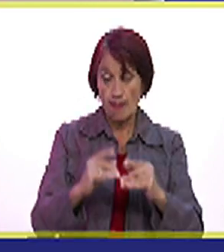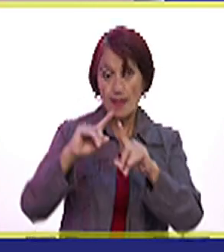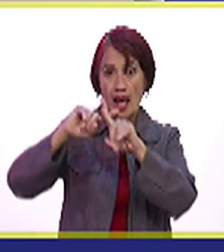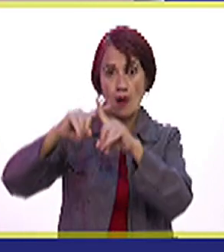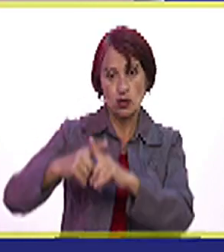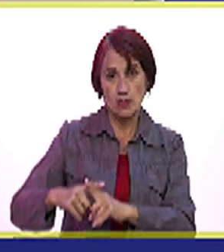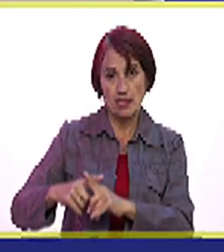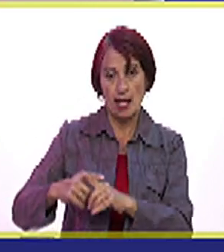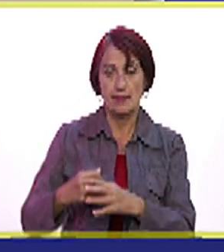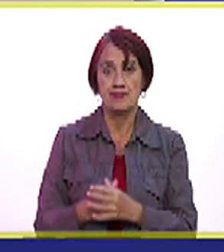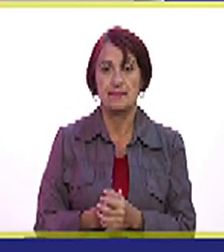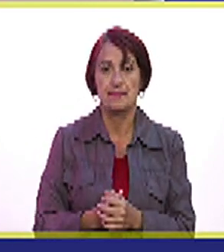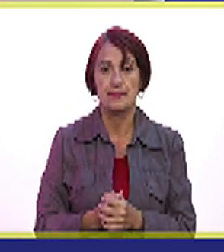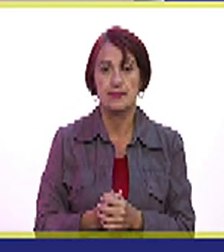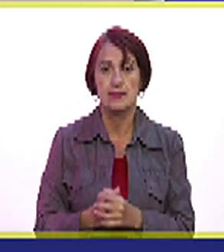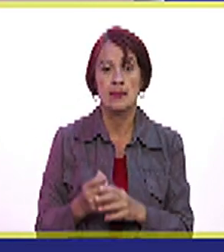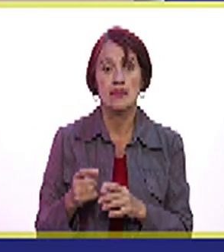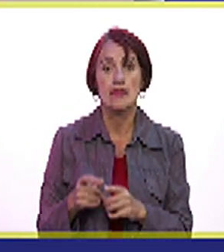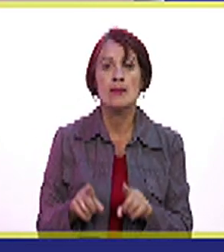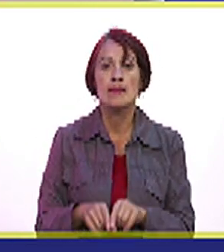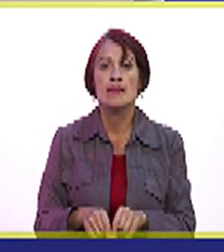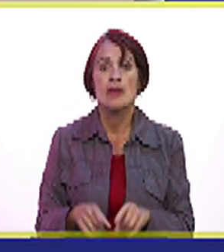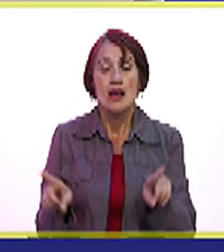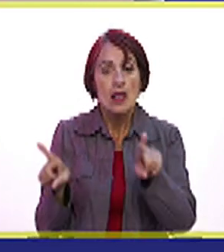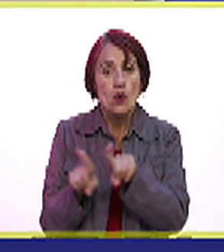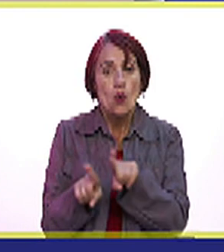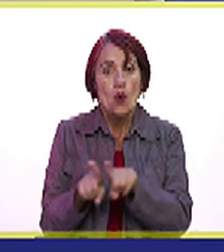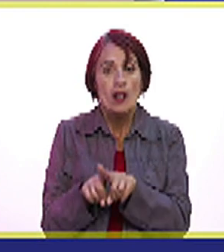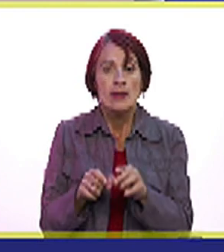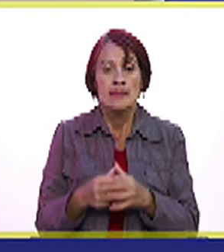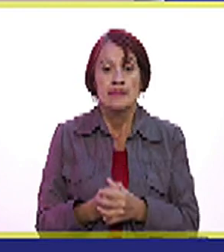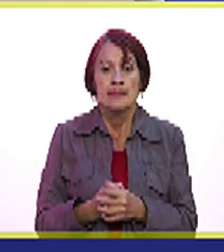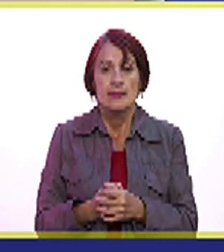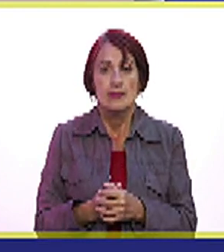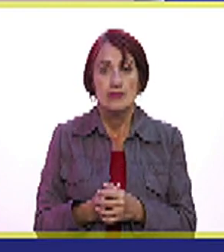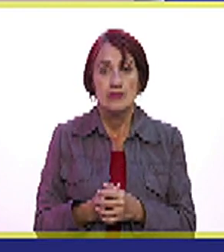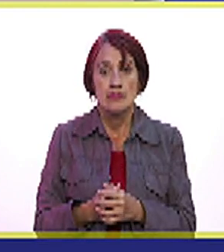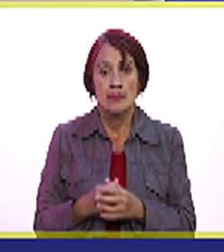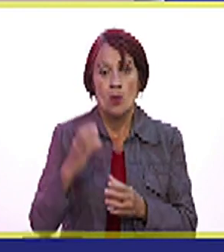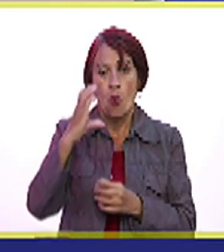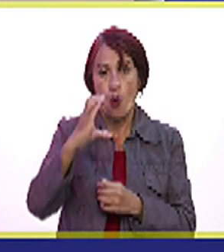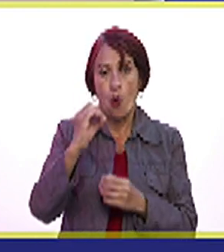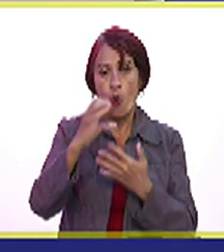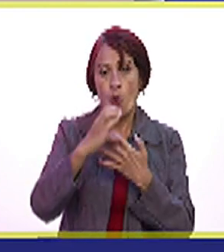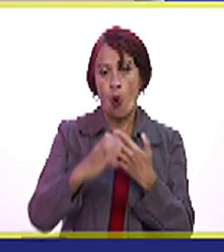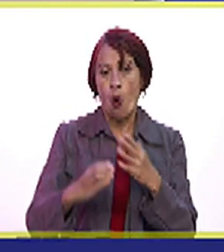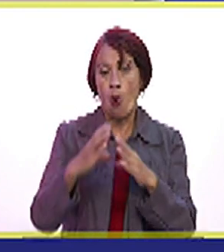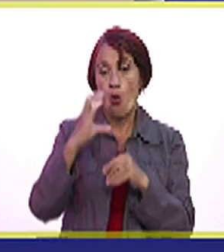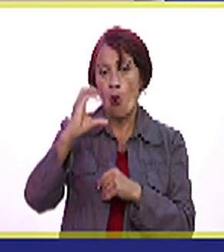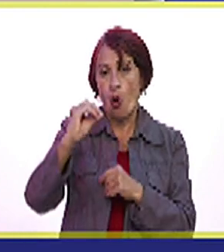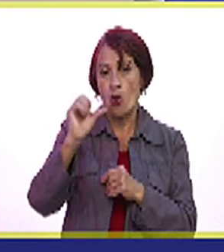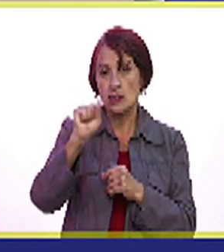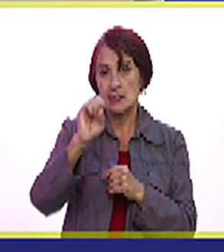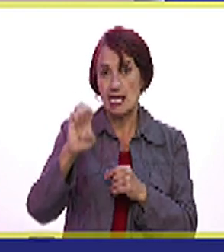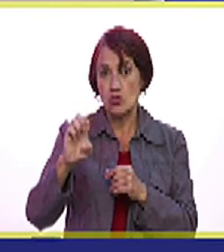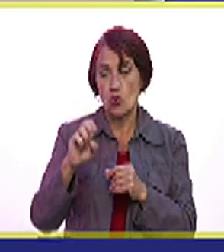multiplicar. Esto es igual a cateto adyacente igual a coseno de 65